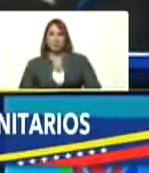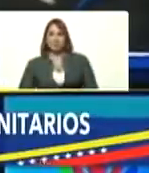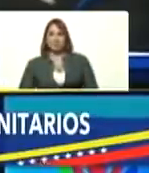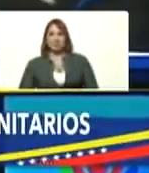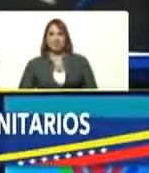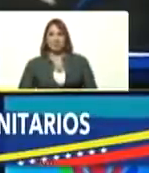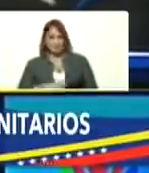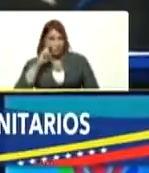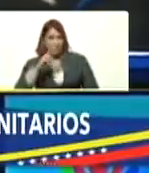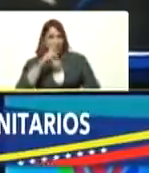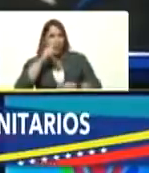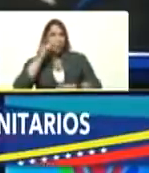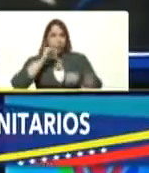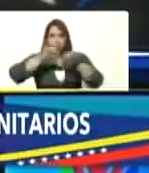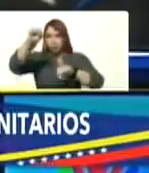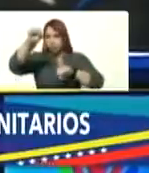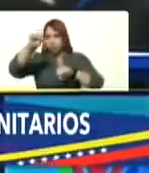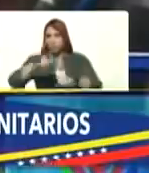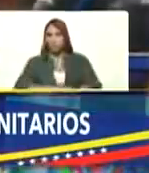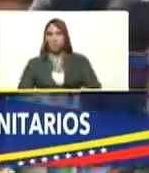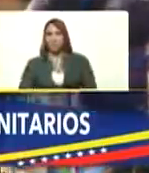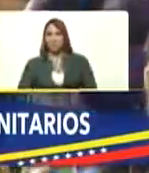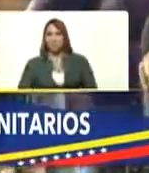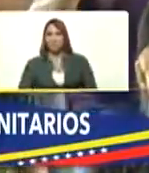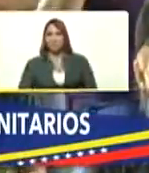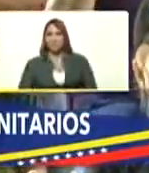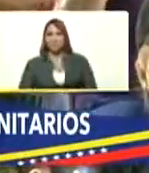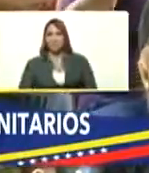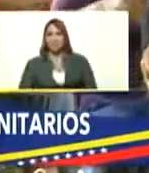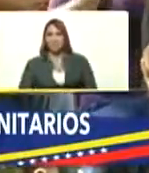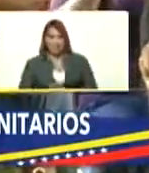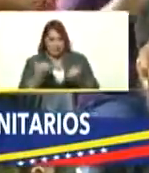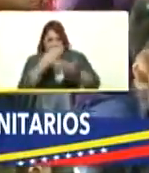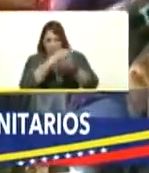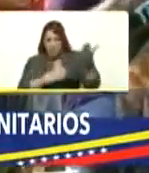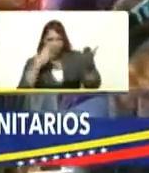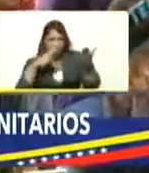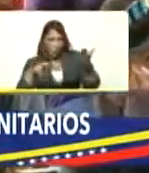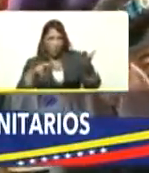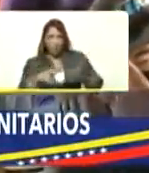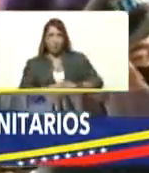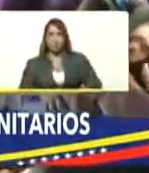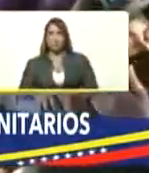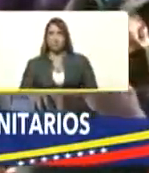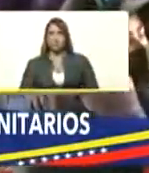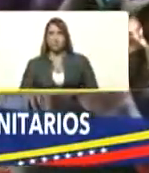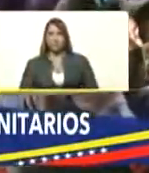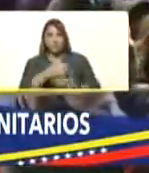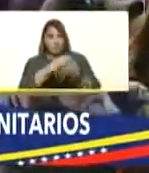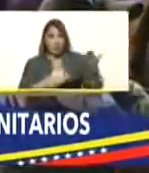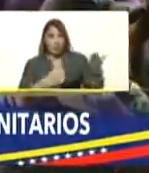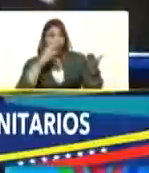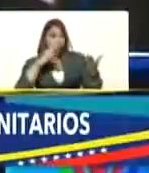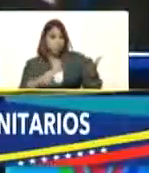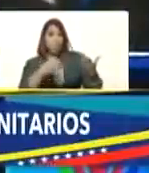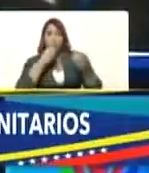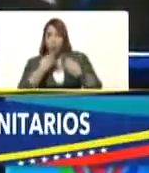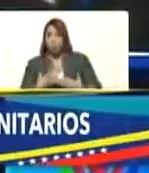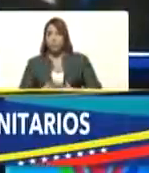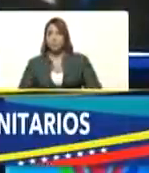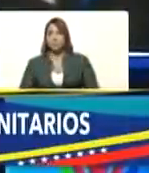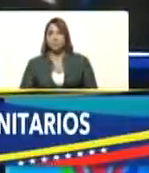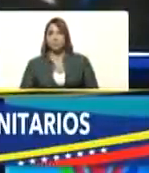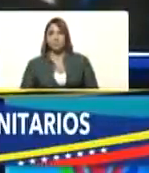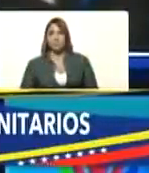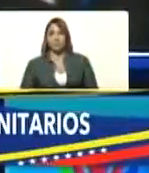¿Te han visto súper bigote? El último lo vieron. El último está buenísimo.